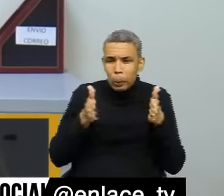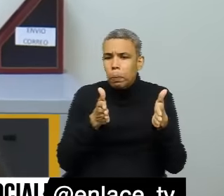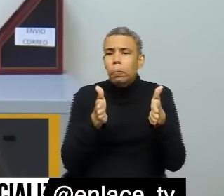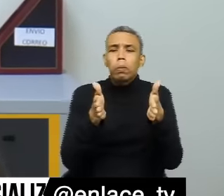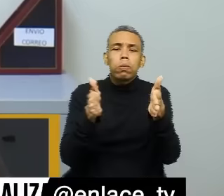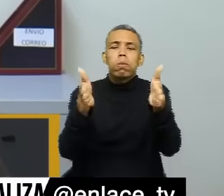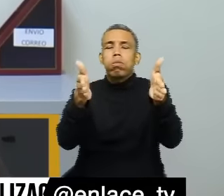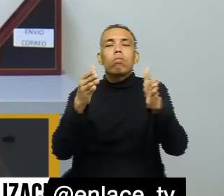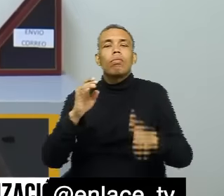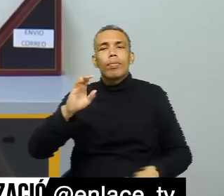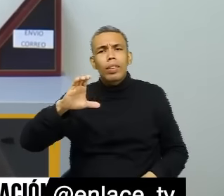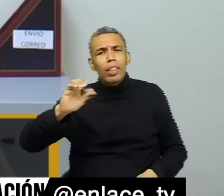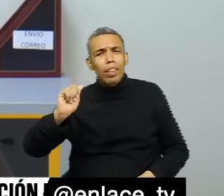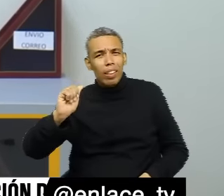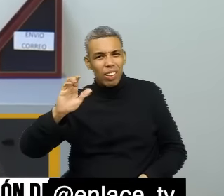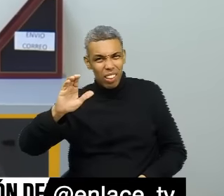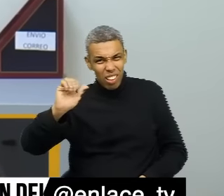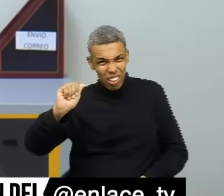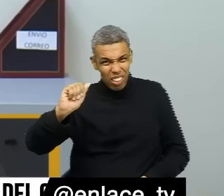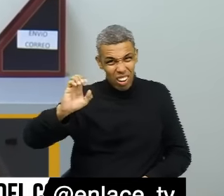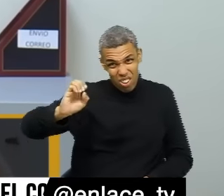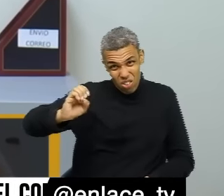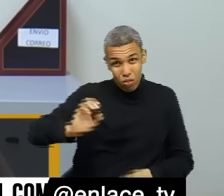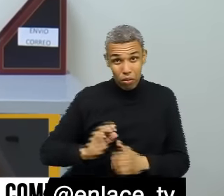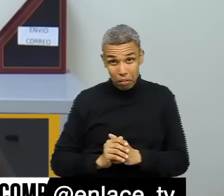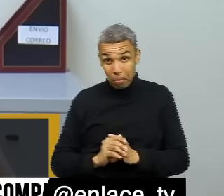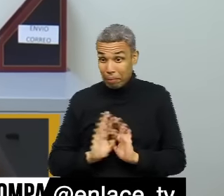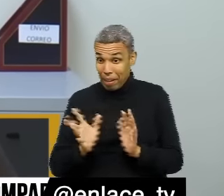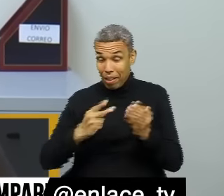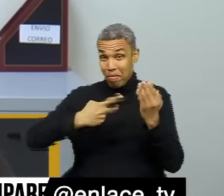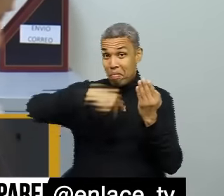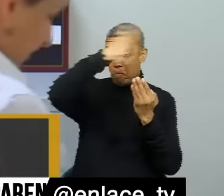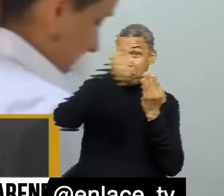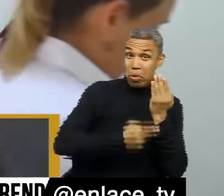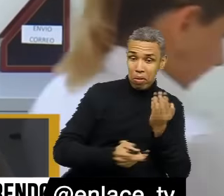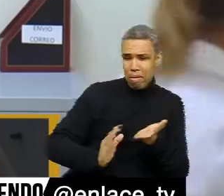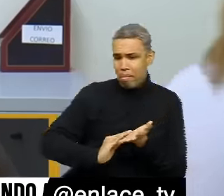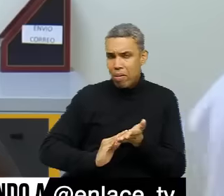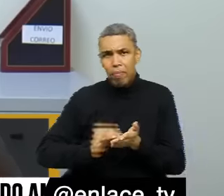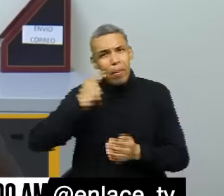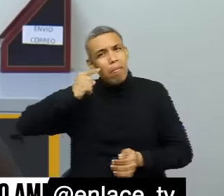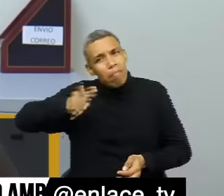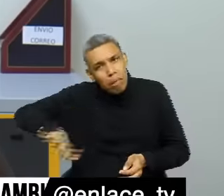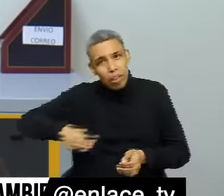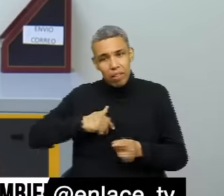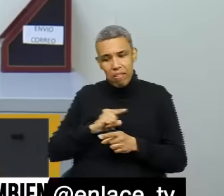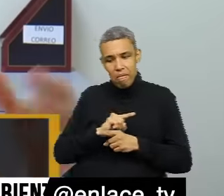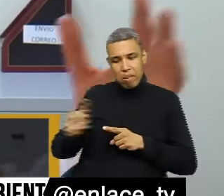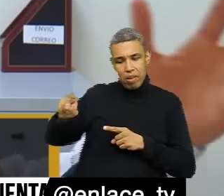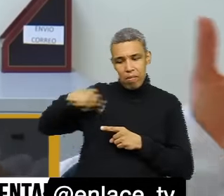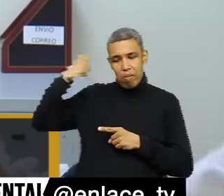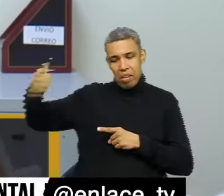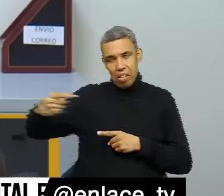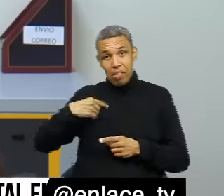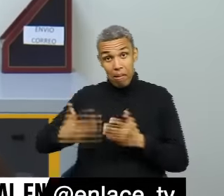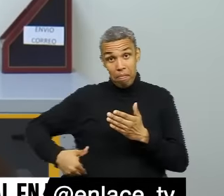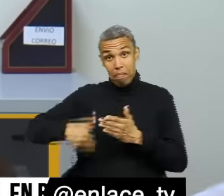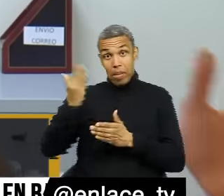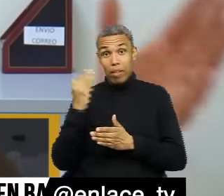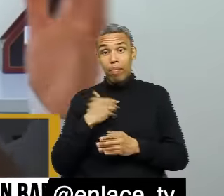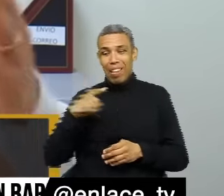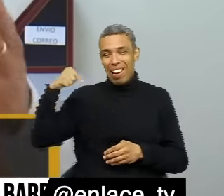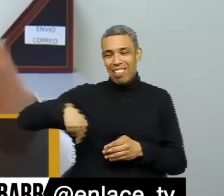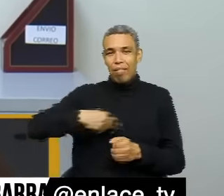de construcción. Creo que es la semana entrante y las obras comienzan precisamente aquí. Van a ser las obras de